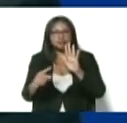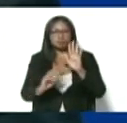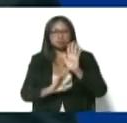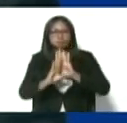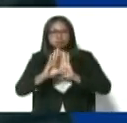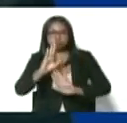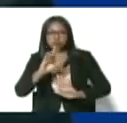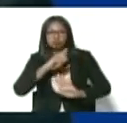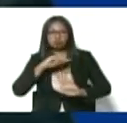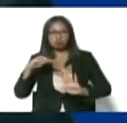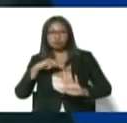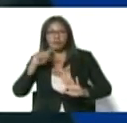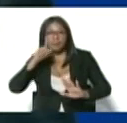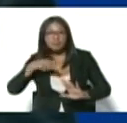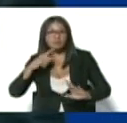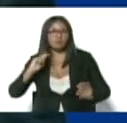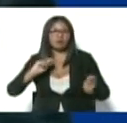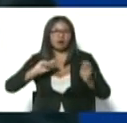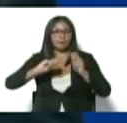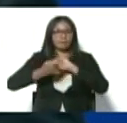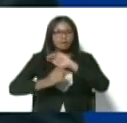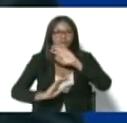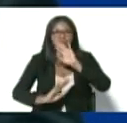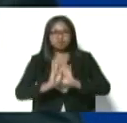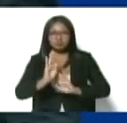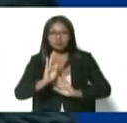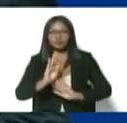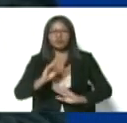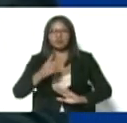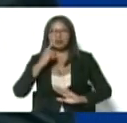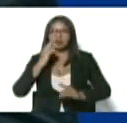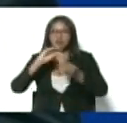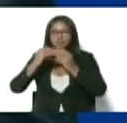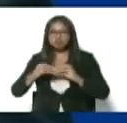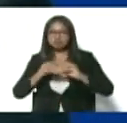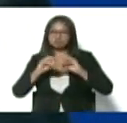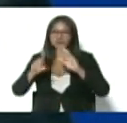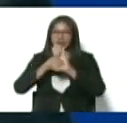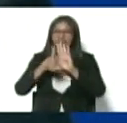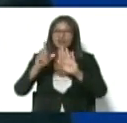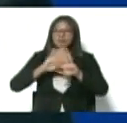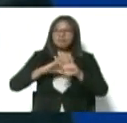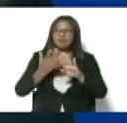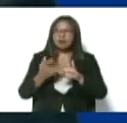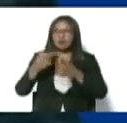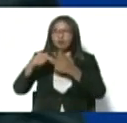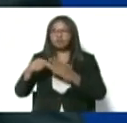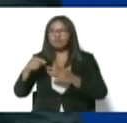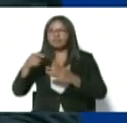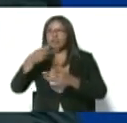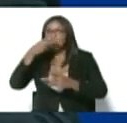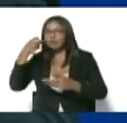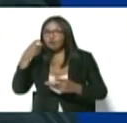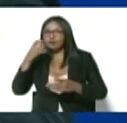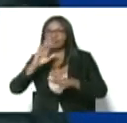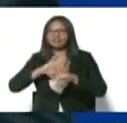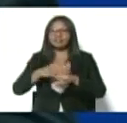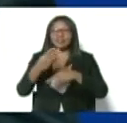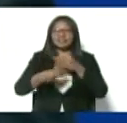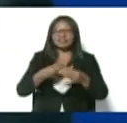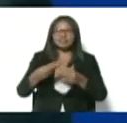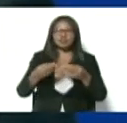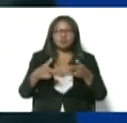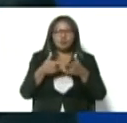y era una necesidad la reforma de la ley por cuanto ya el delito de la droga tomó menos